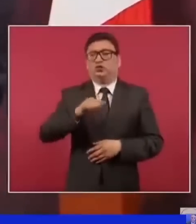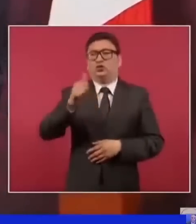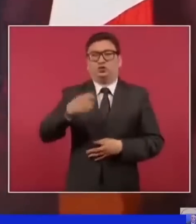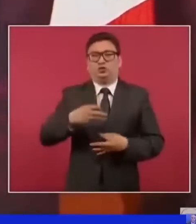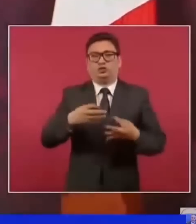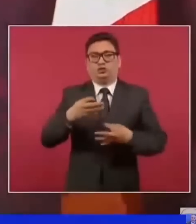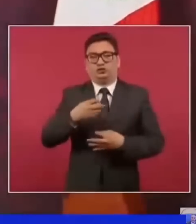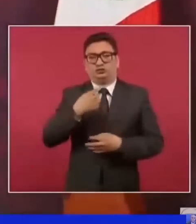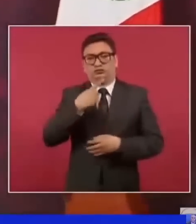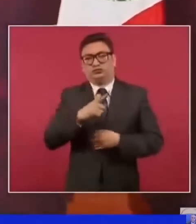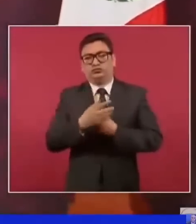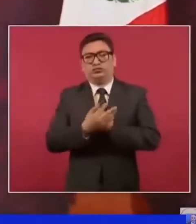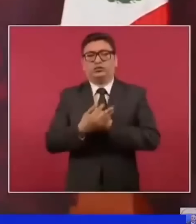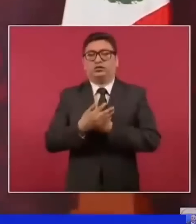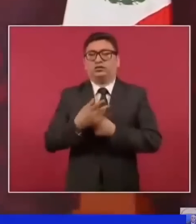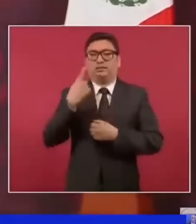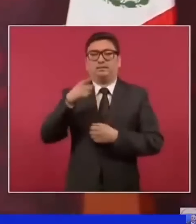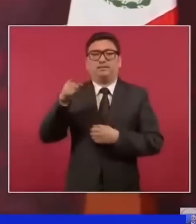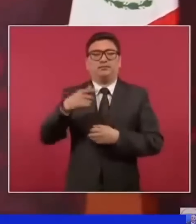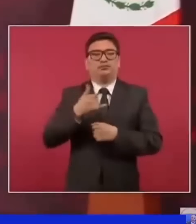para informar